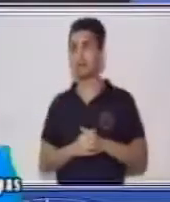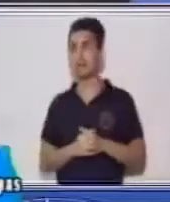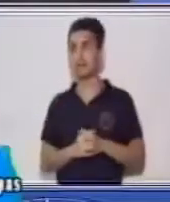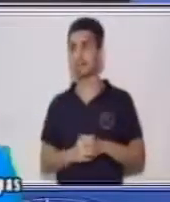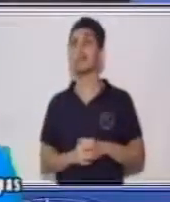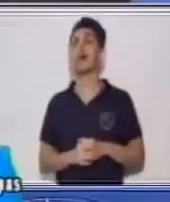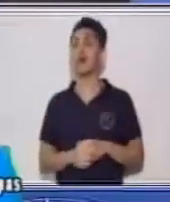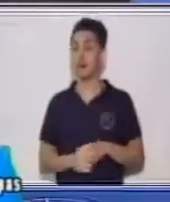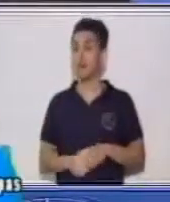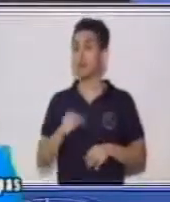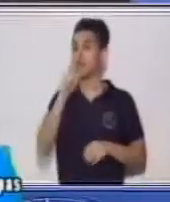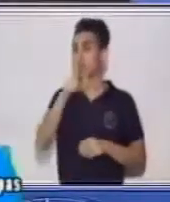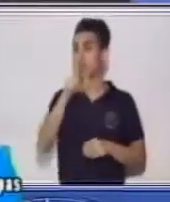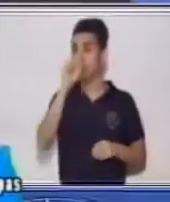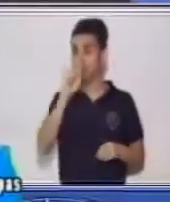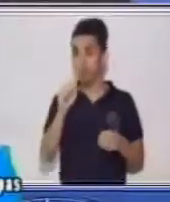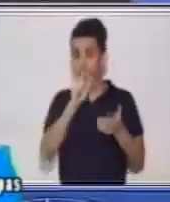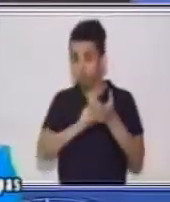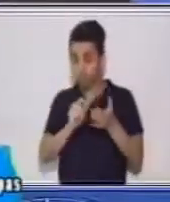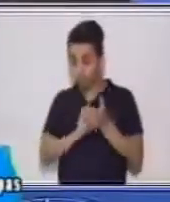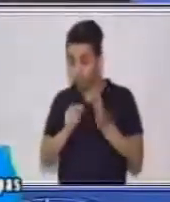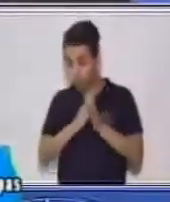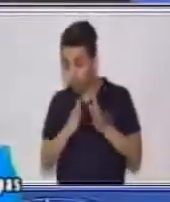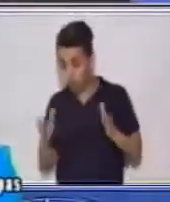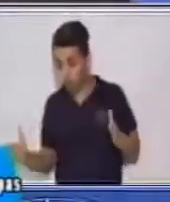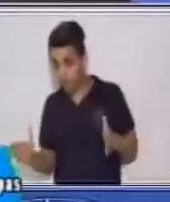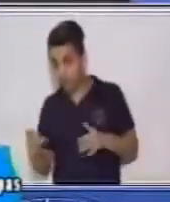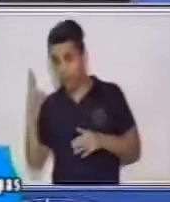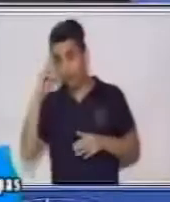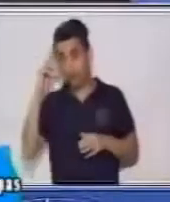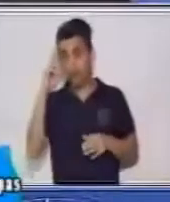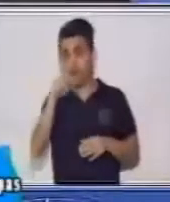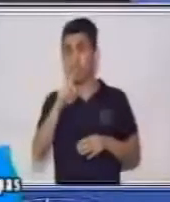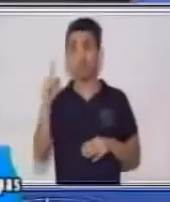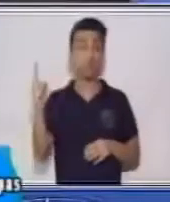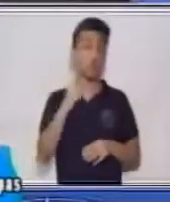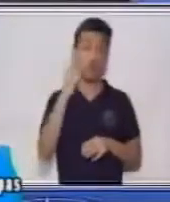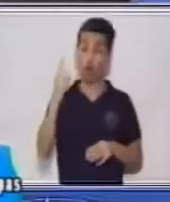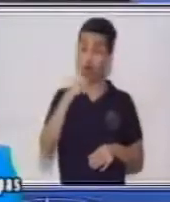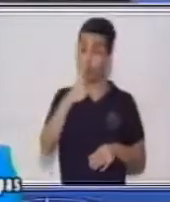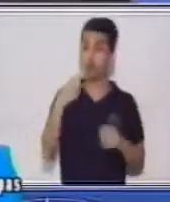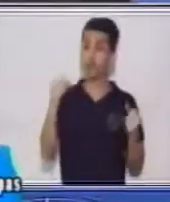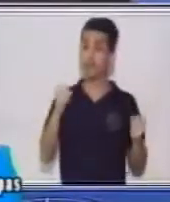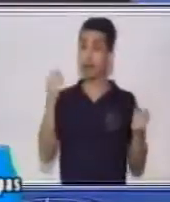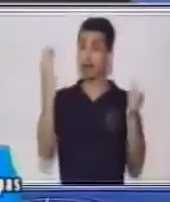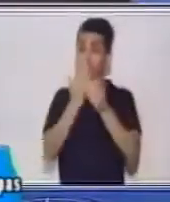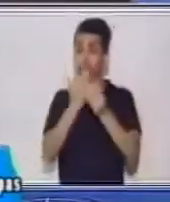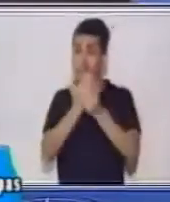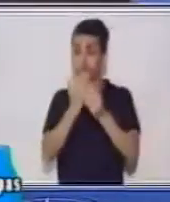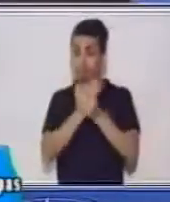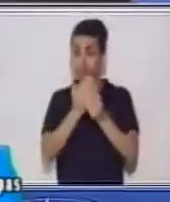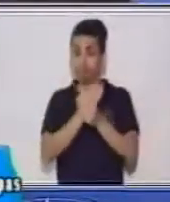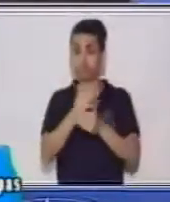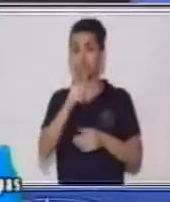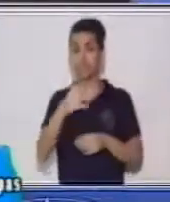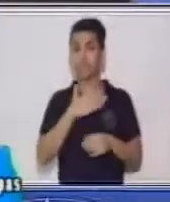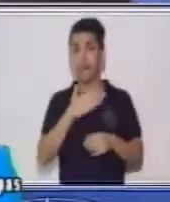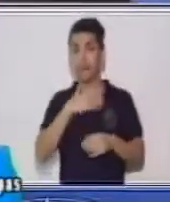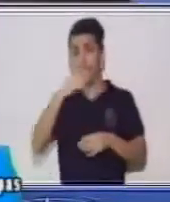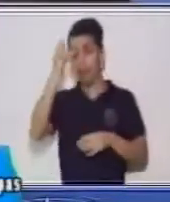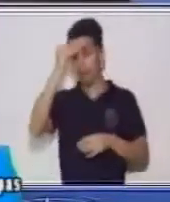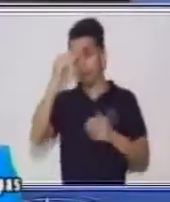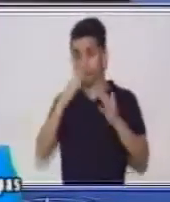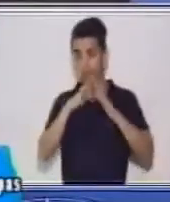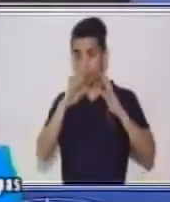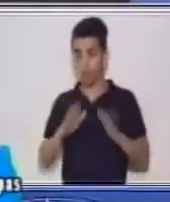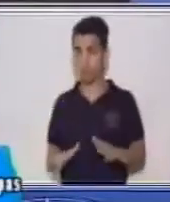te invito a que trabajes en orden. Recuerda que todo lo que tú hagas debes guardarlo en tu portafolio de Aprendo en